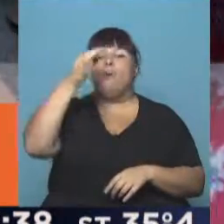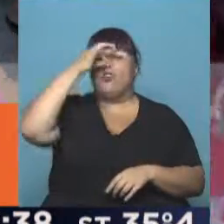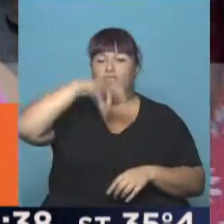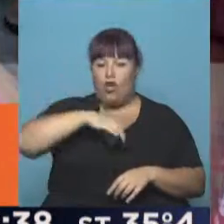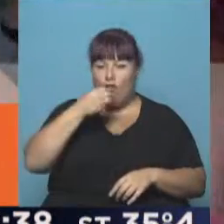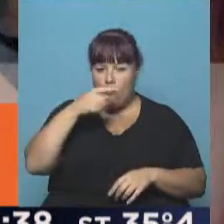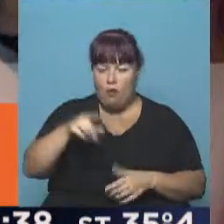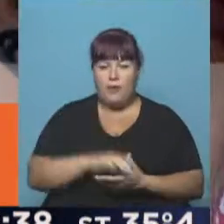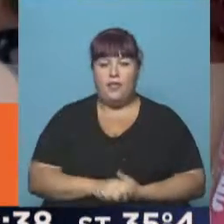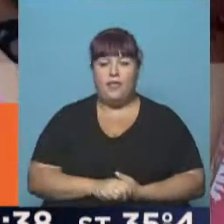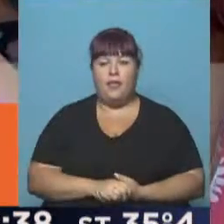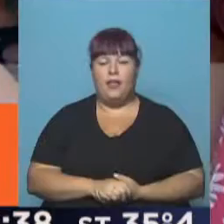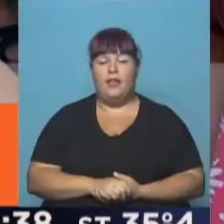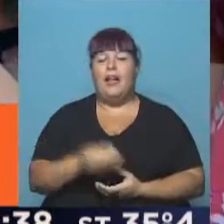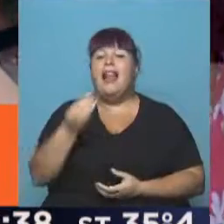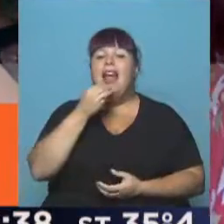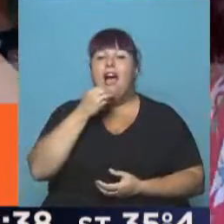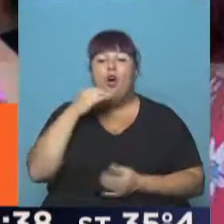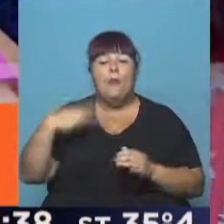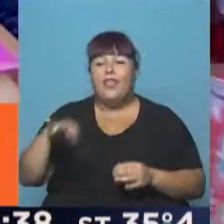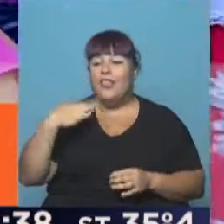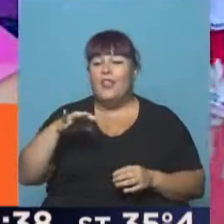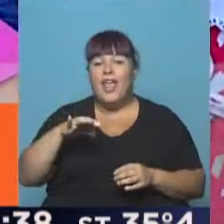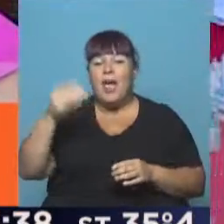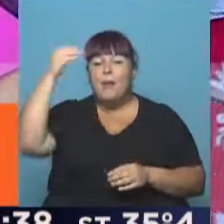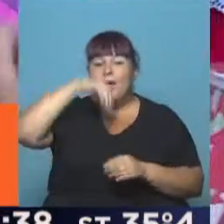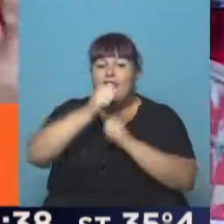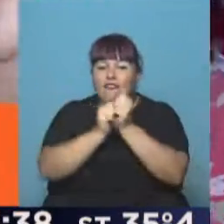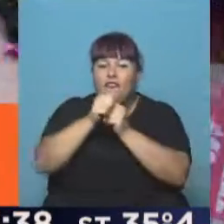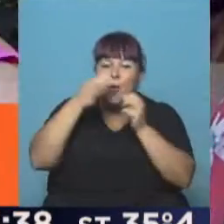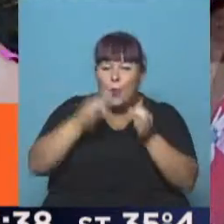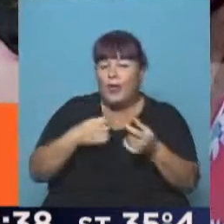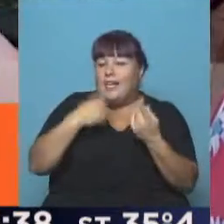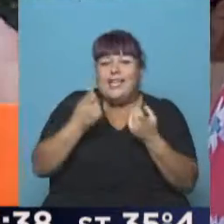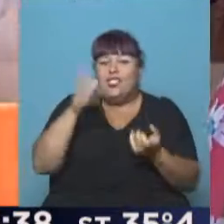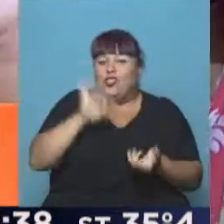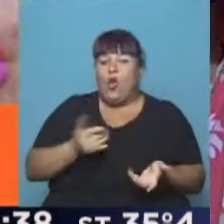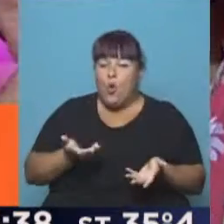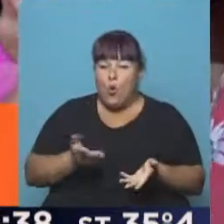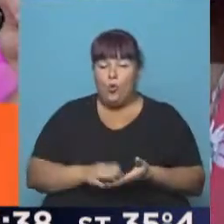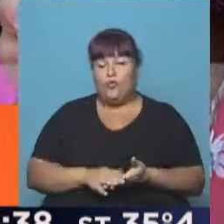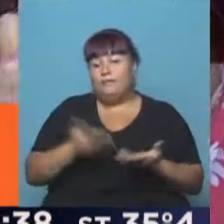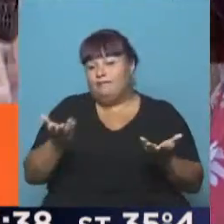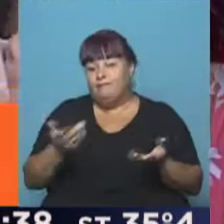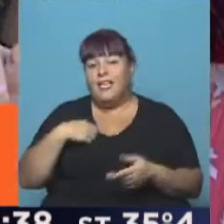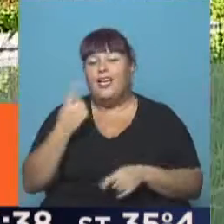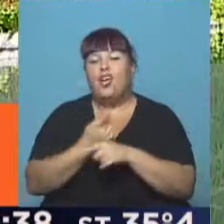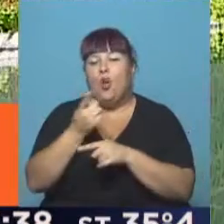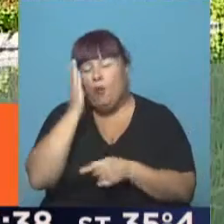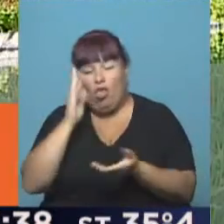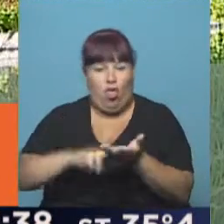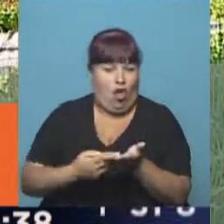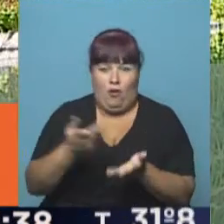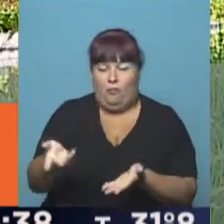sonda. Toda la comida que tiene que comer tiene que ir todo procesado y necesita la luz. Y lógicamente que no puede dormir